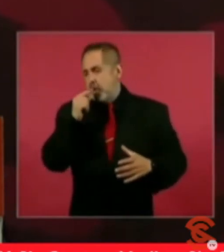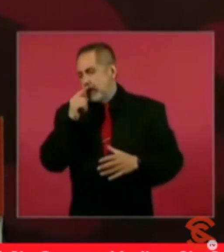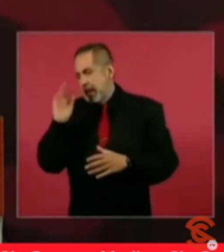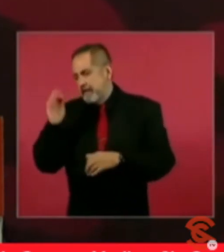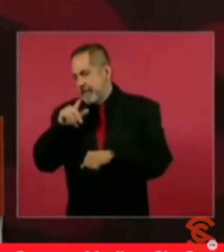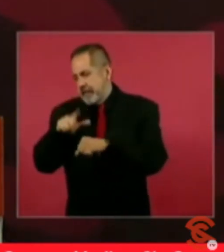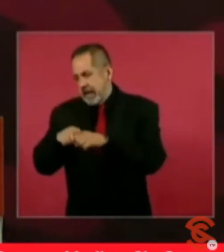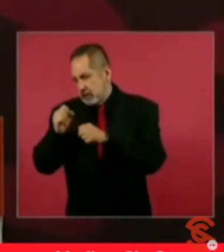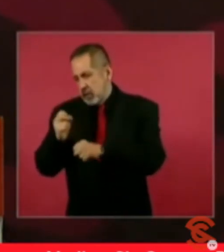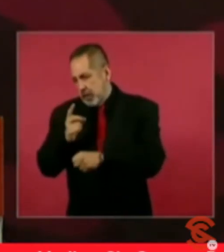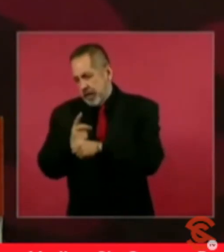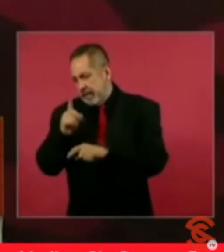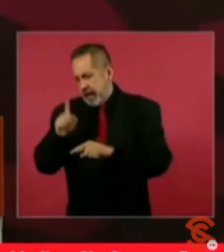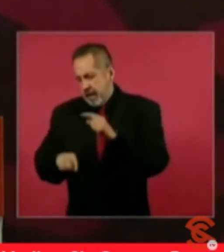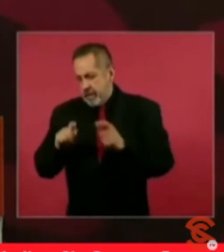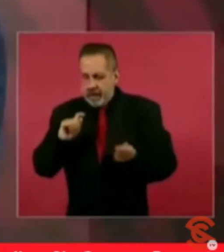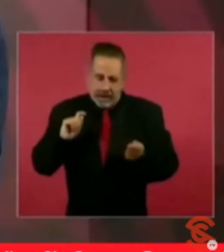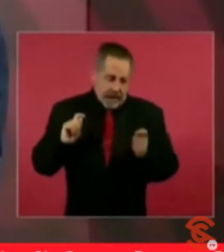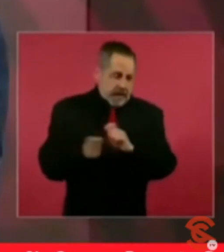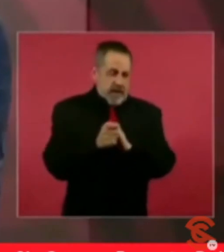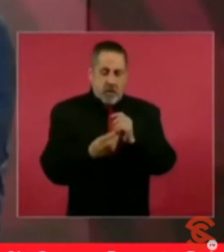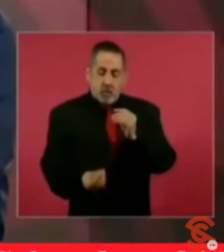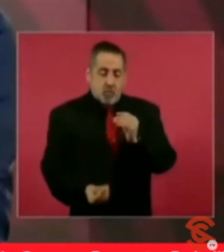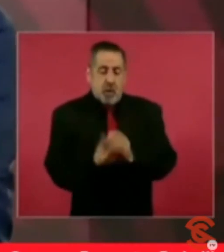Seguridad, y crearon